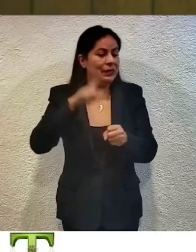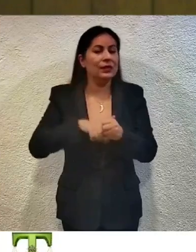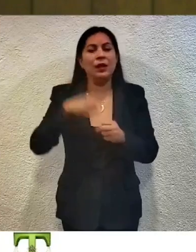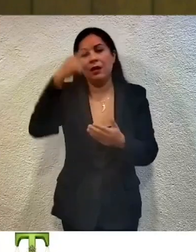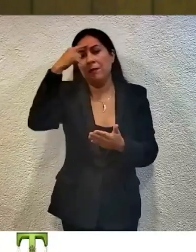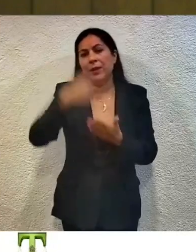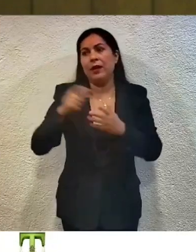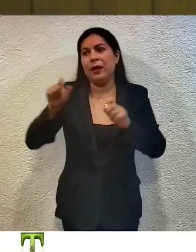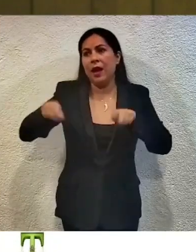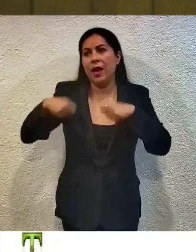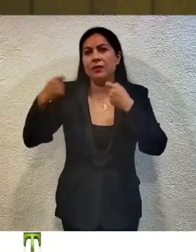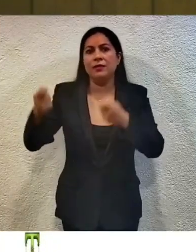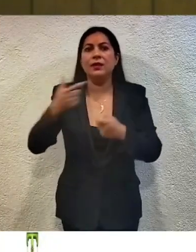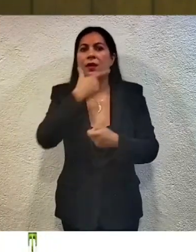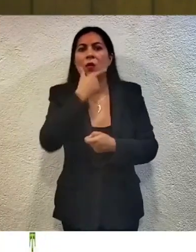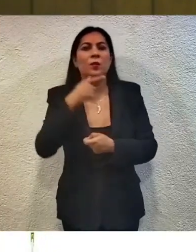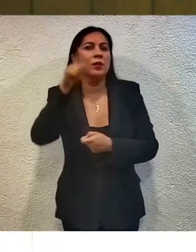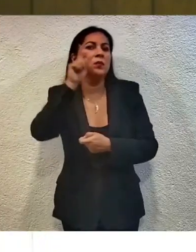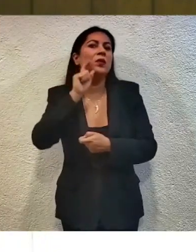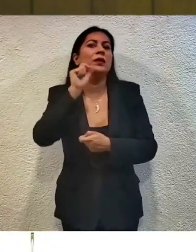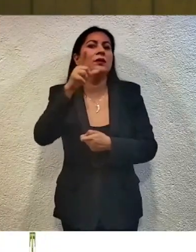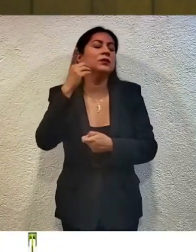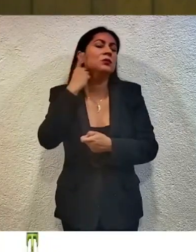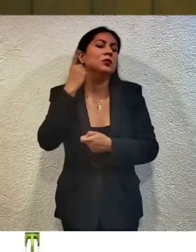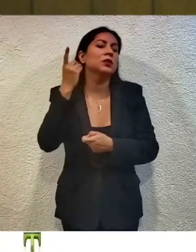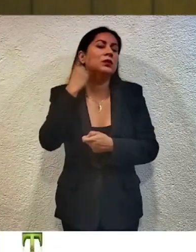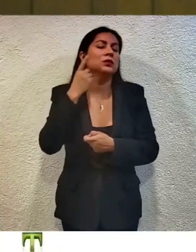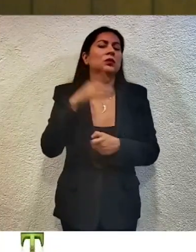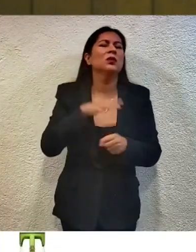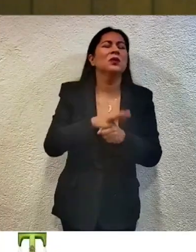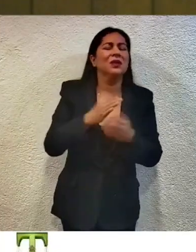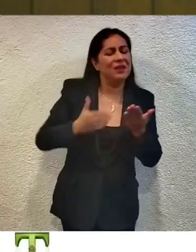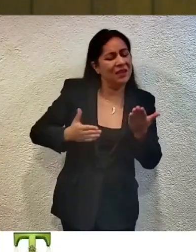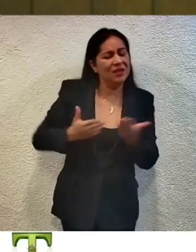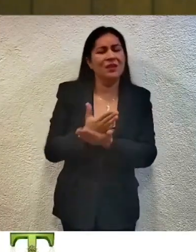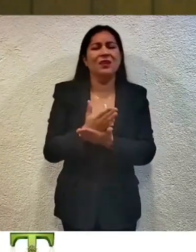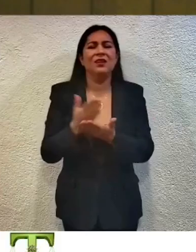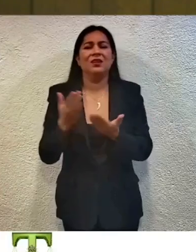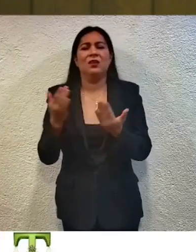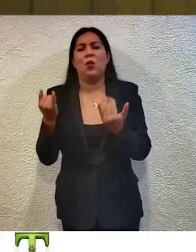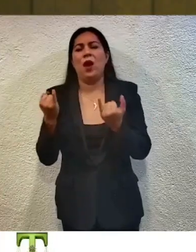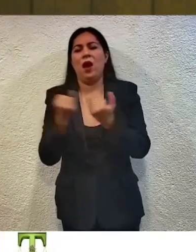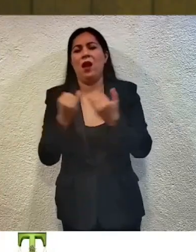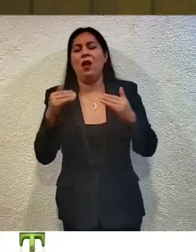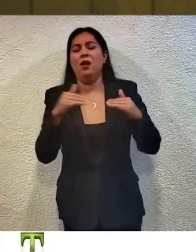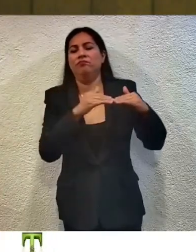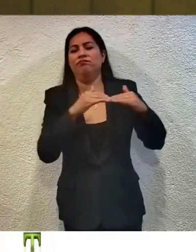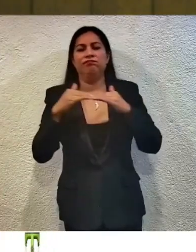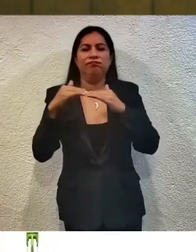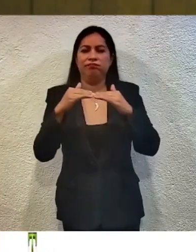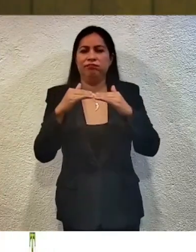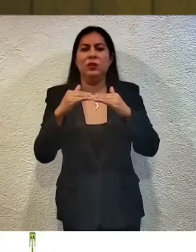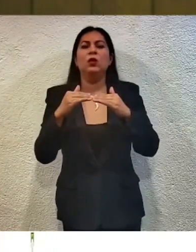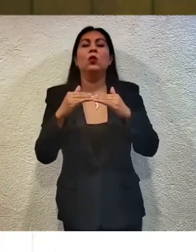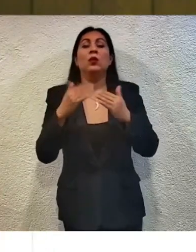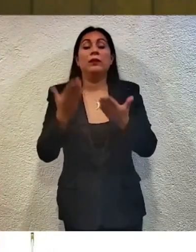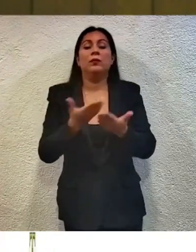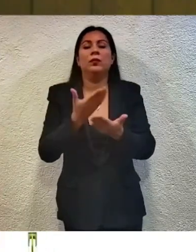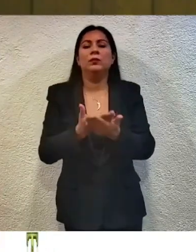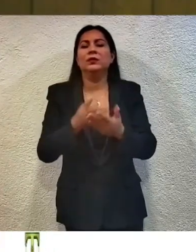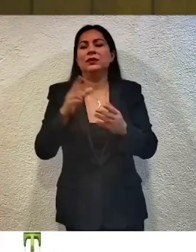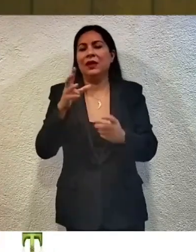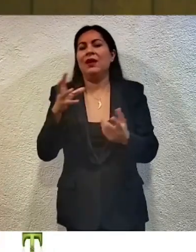la asignación de los géneros en las diputaciones por el principio de representación proporcional con el propósito de